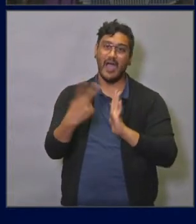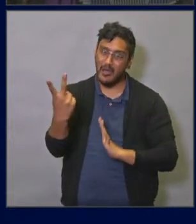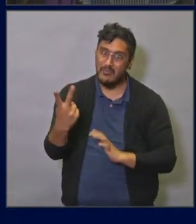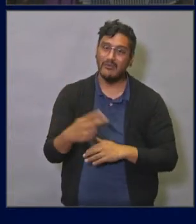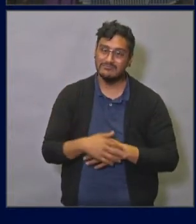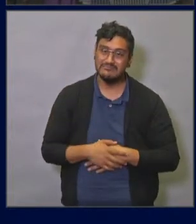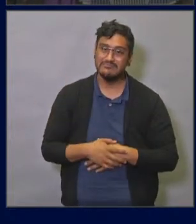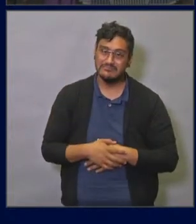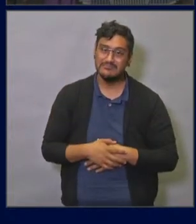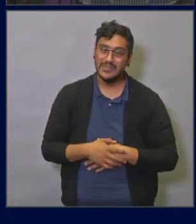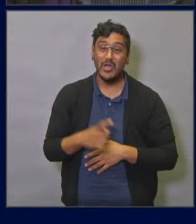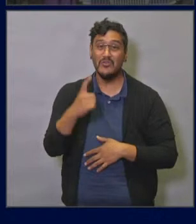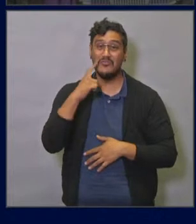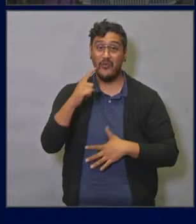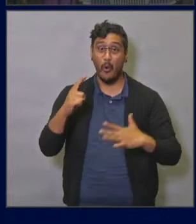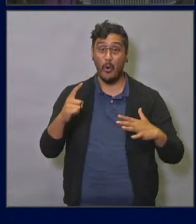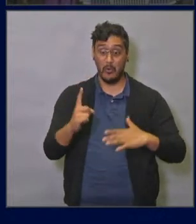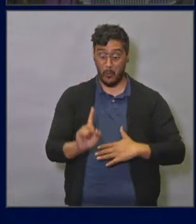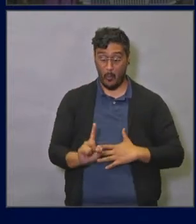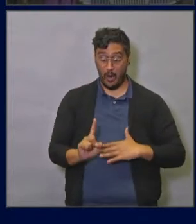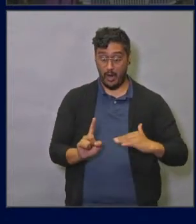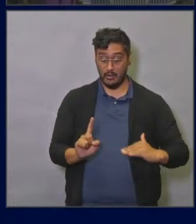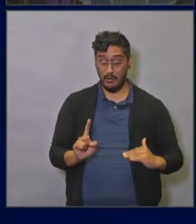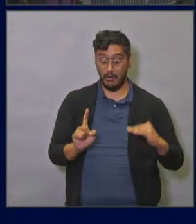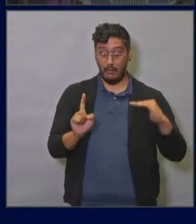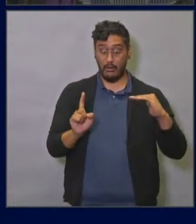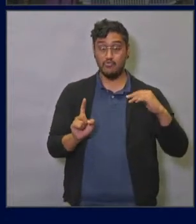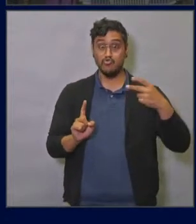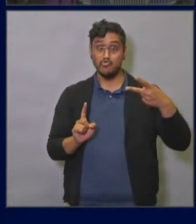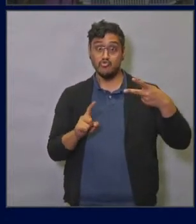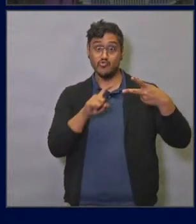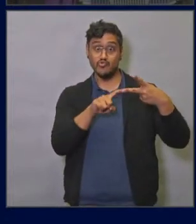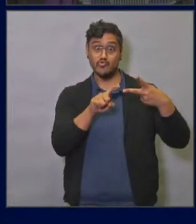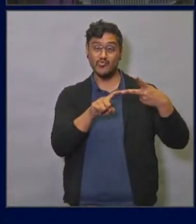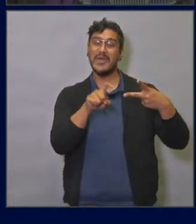nivel 2, puesto que se requiere que tengamos menos de 7 casos por